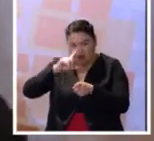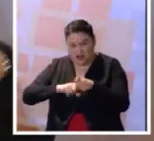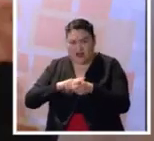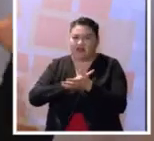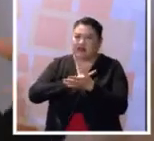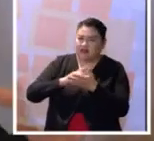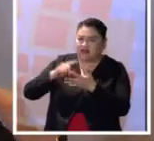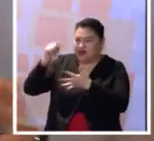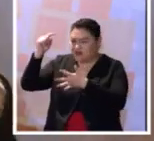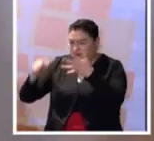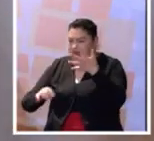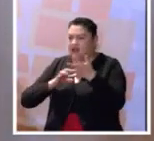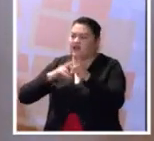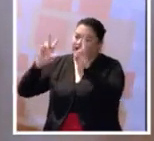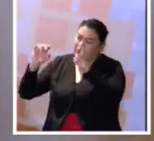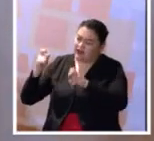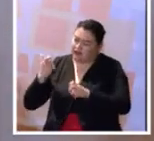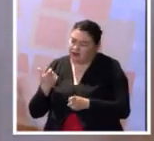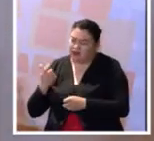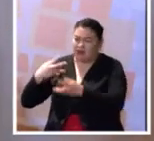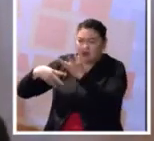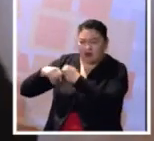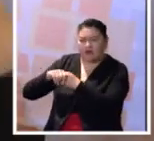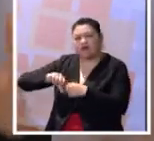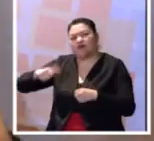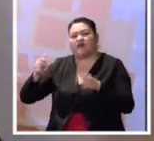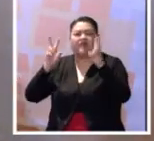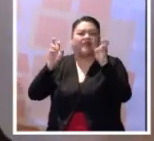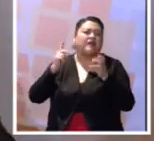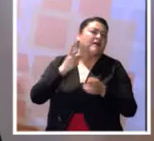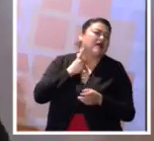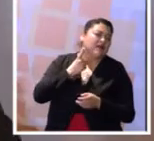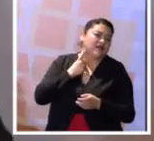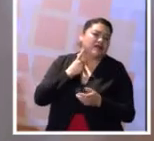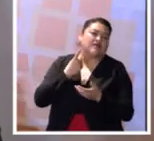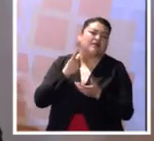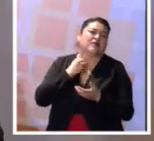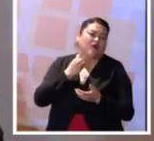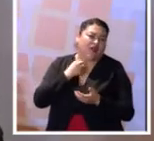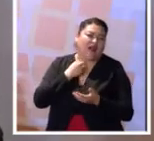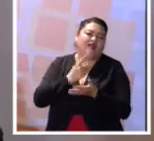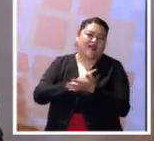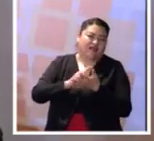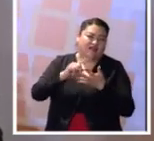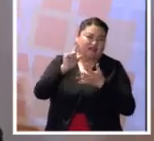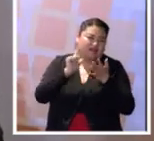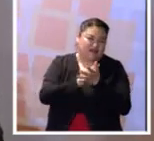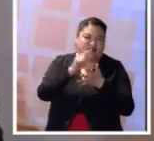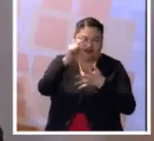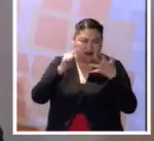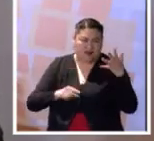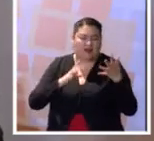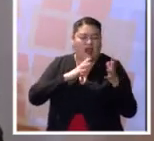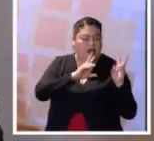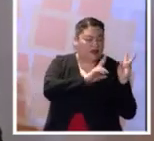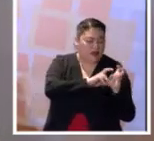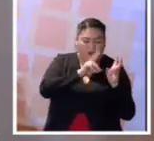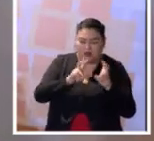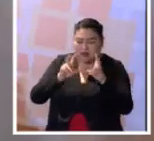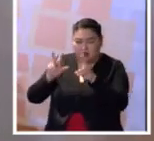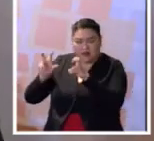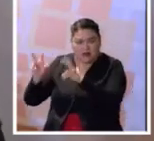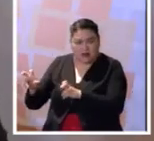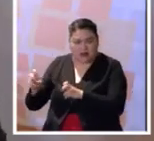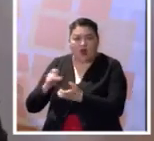las normas en economía, las normas en derecho, en la ciencia política, en todos estos ámbitos no son